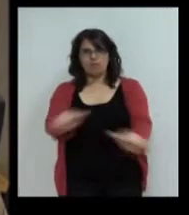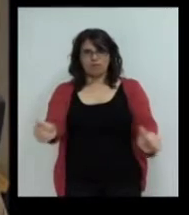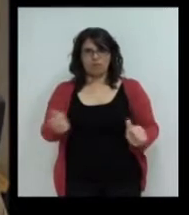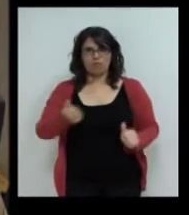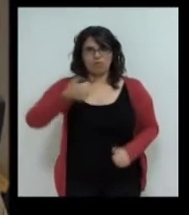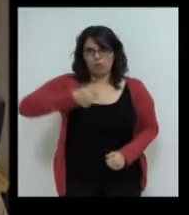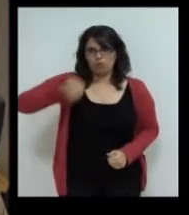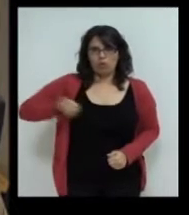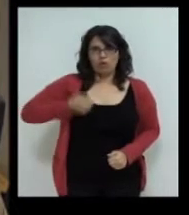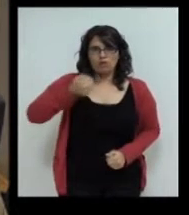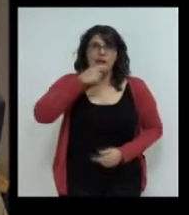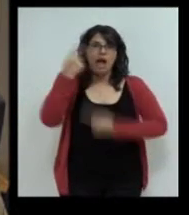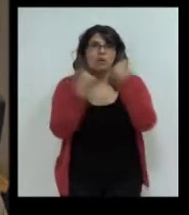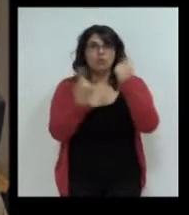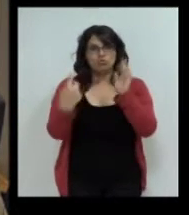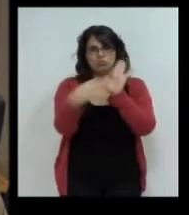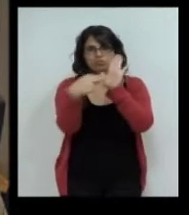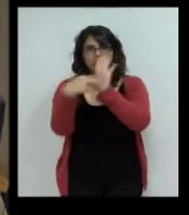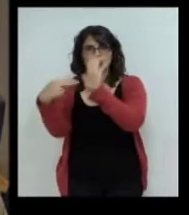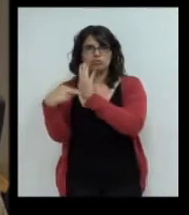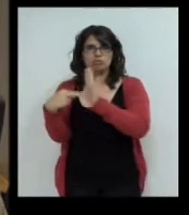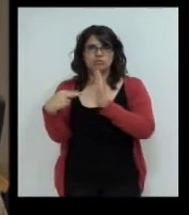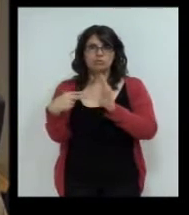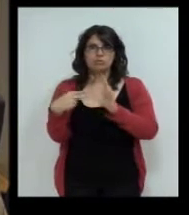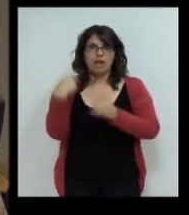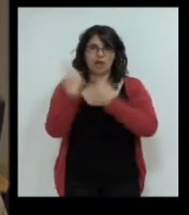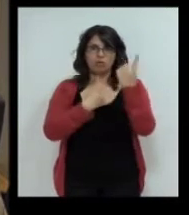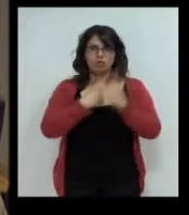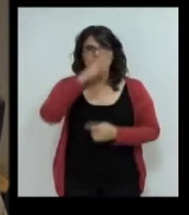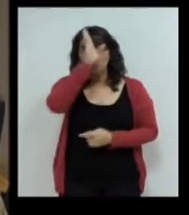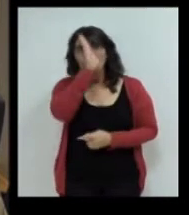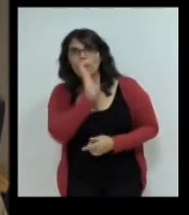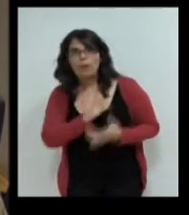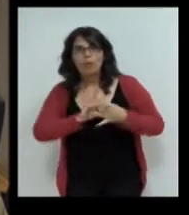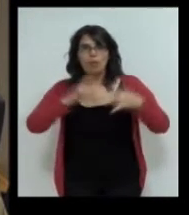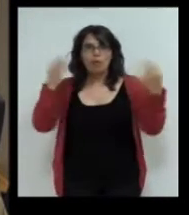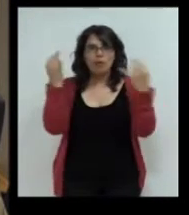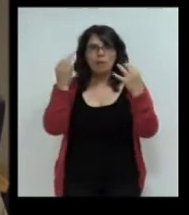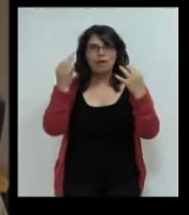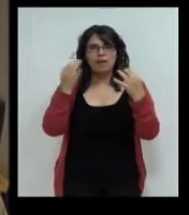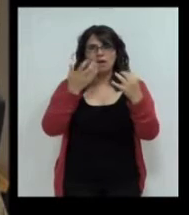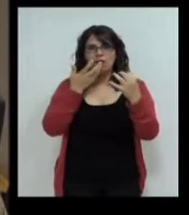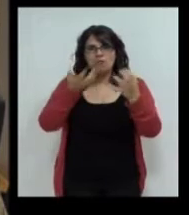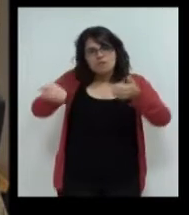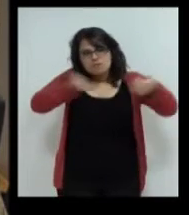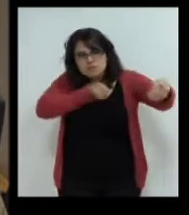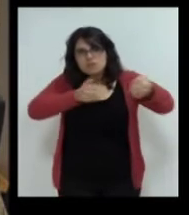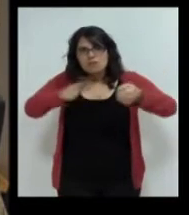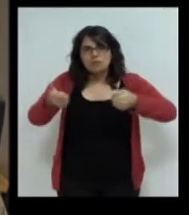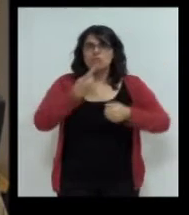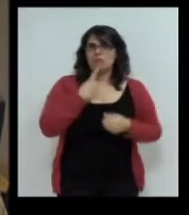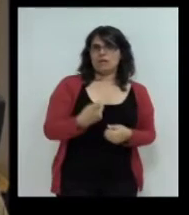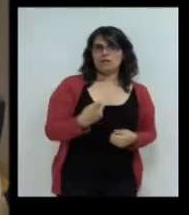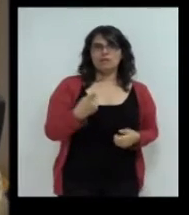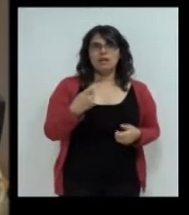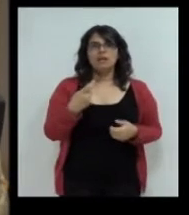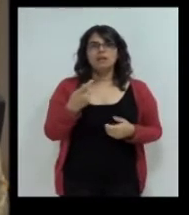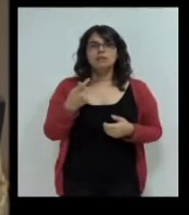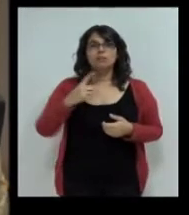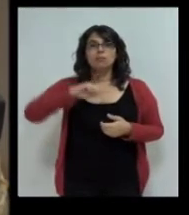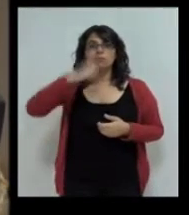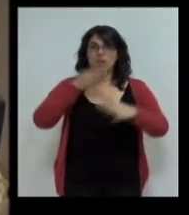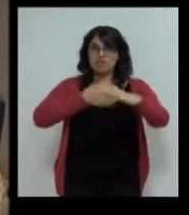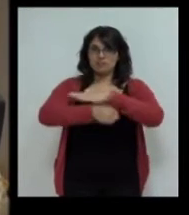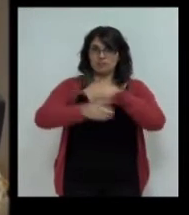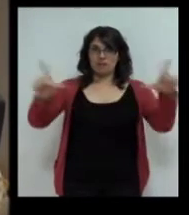Hay televisores que tienen los conectores que, vamos, lo tienen escondidos detrás y hay que quitar hasta el armario. Entonces, accesibilidad al propio dispositivo. Hay que